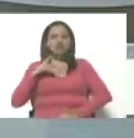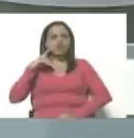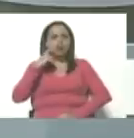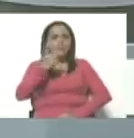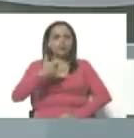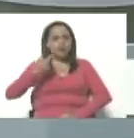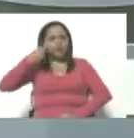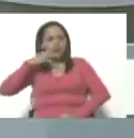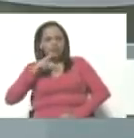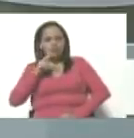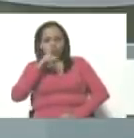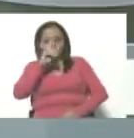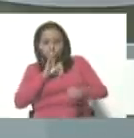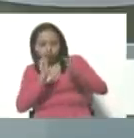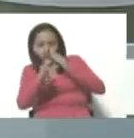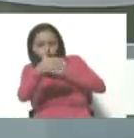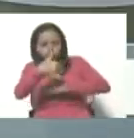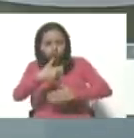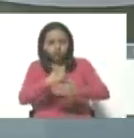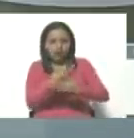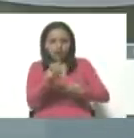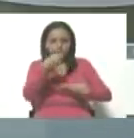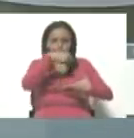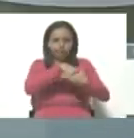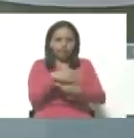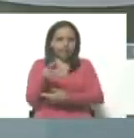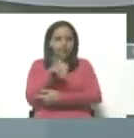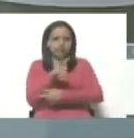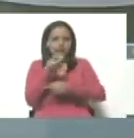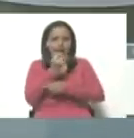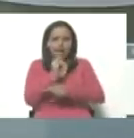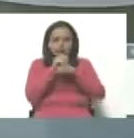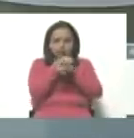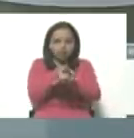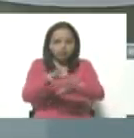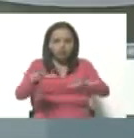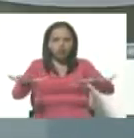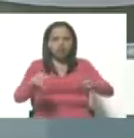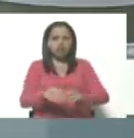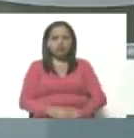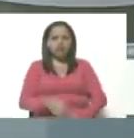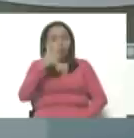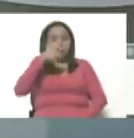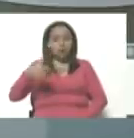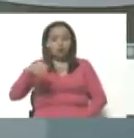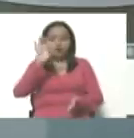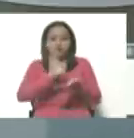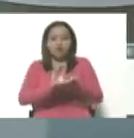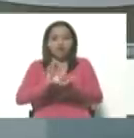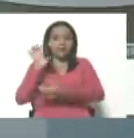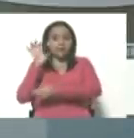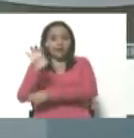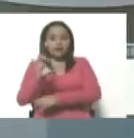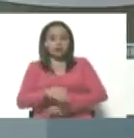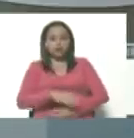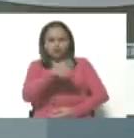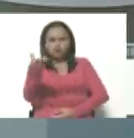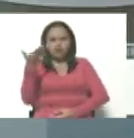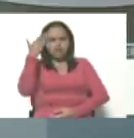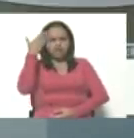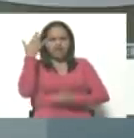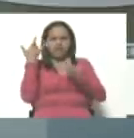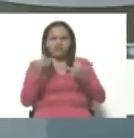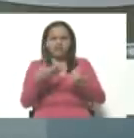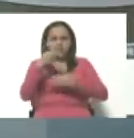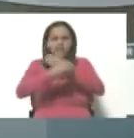los paramilitares, que han invadido, inundado y contagiado importantes pueblos y ciudades del país. Ustedes lo saben, ya la encuesta